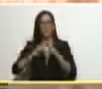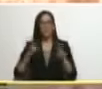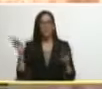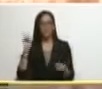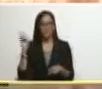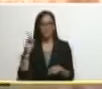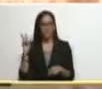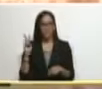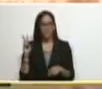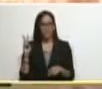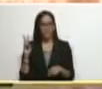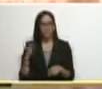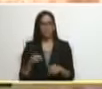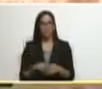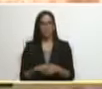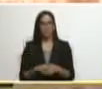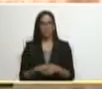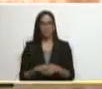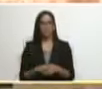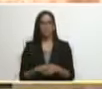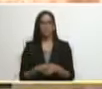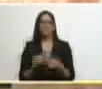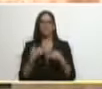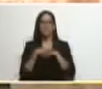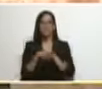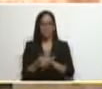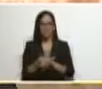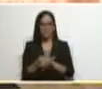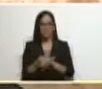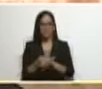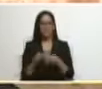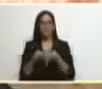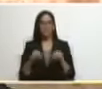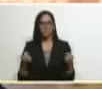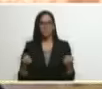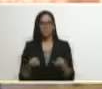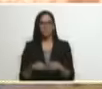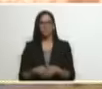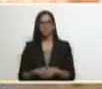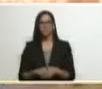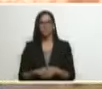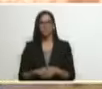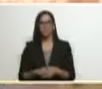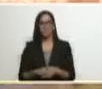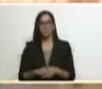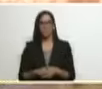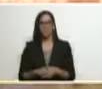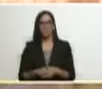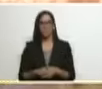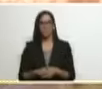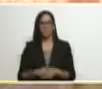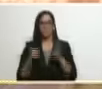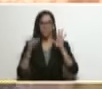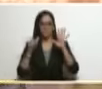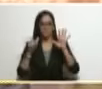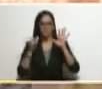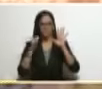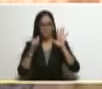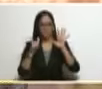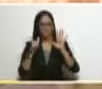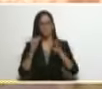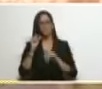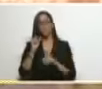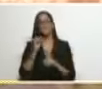Venezuela y a su integridad territorial. Y el sexto momento del que